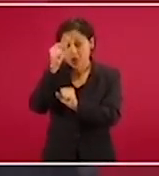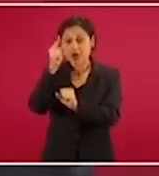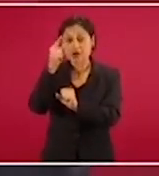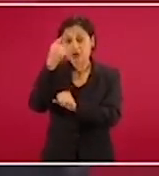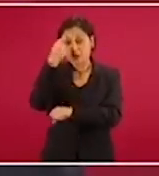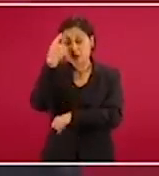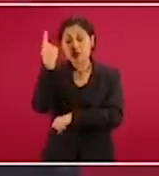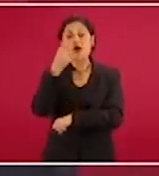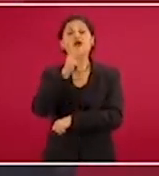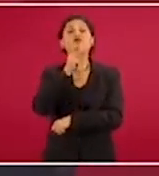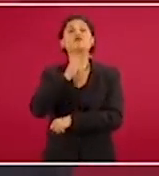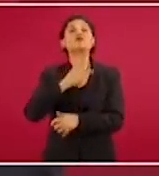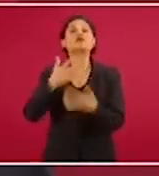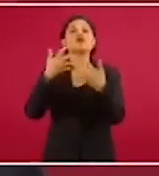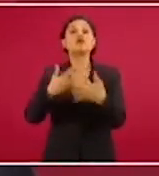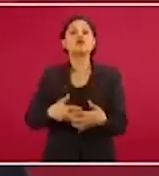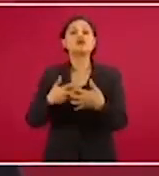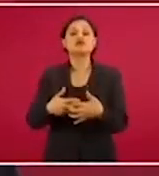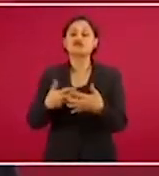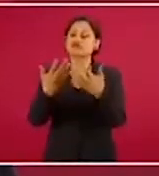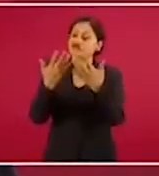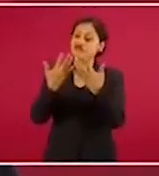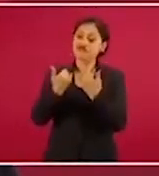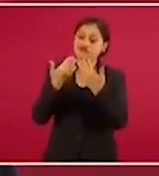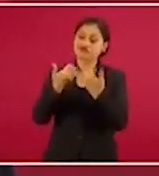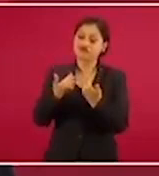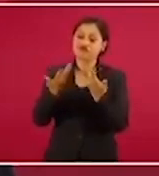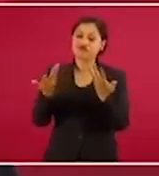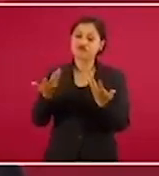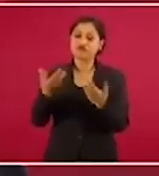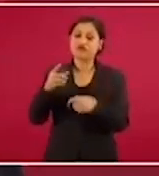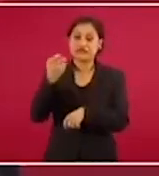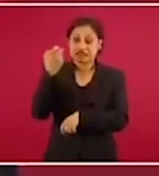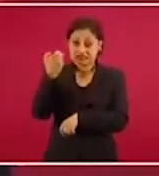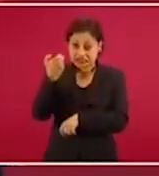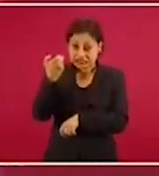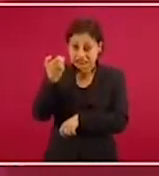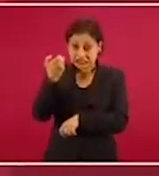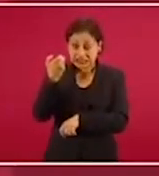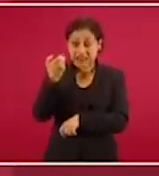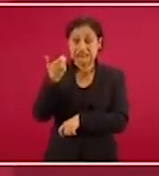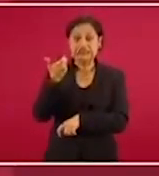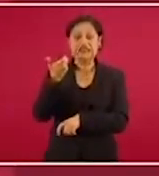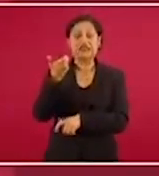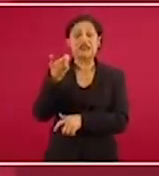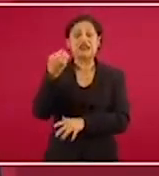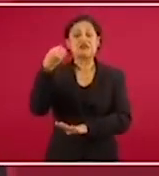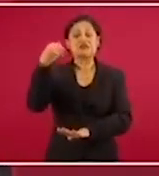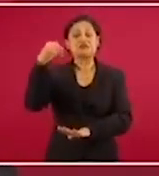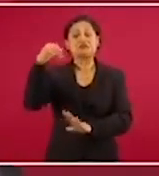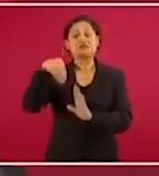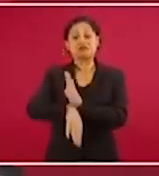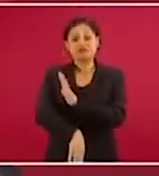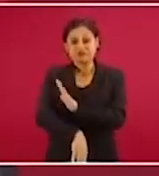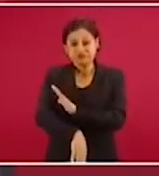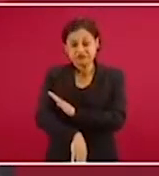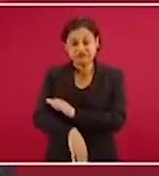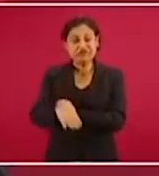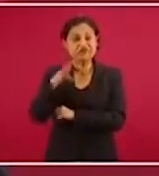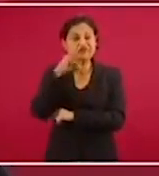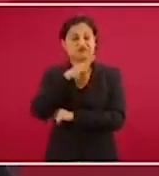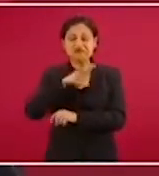petrolera, y eso produjo el desplome en los precios y la economía en general, la economía